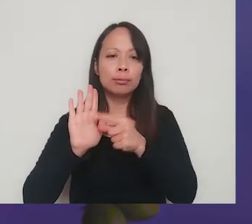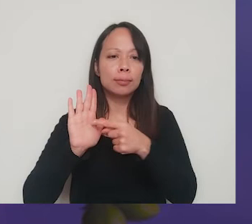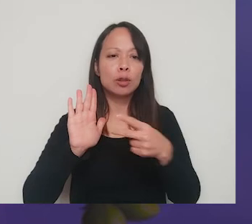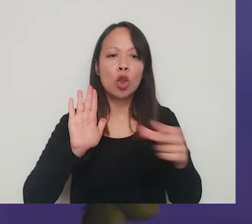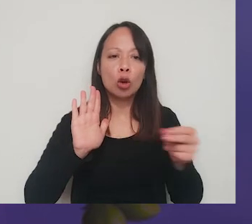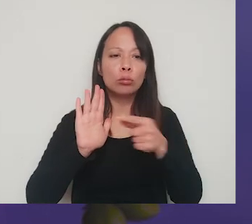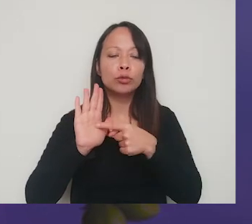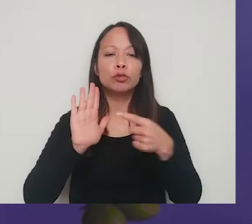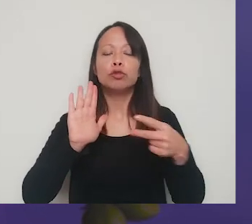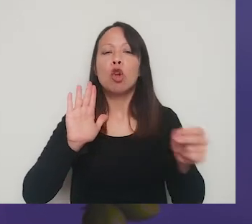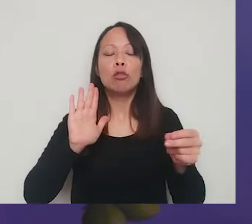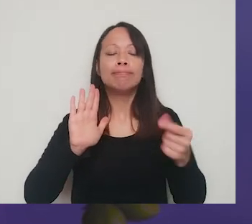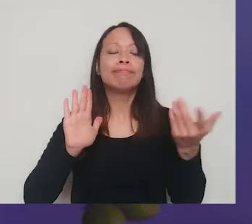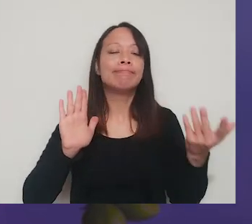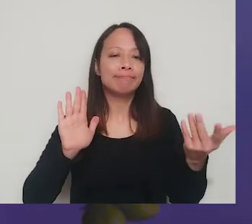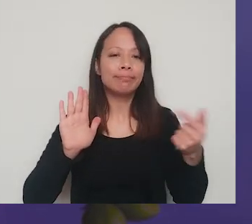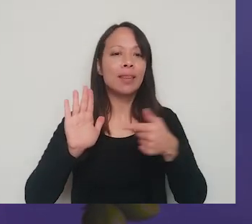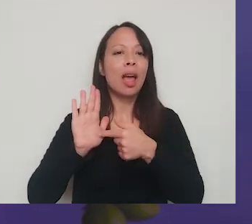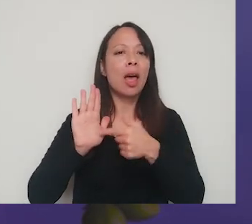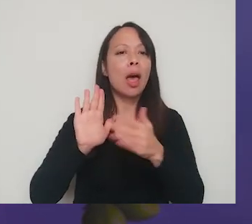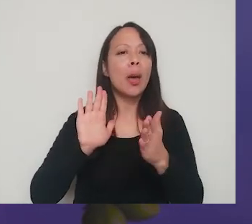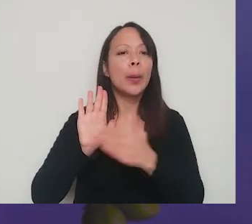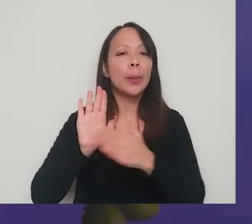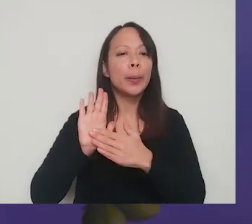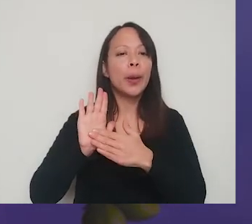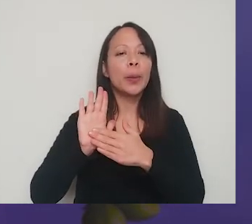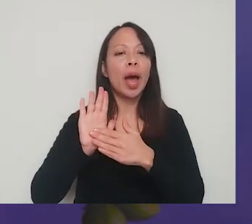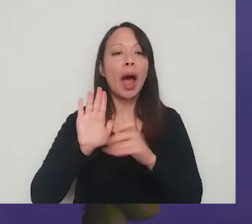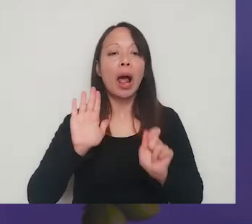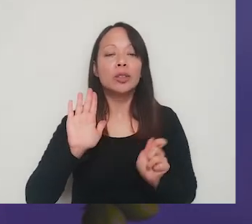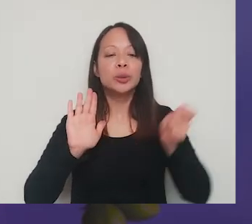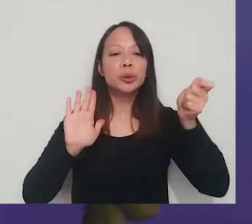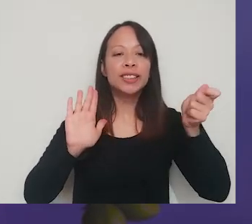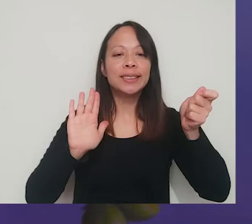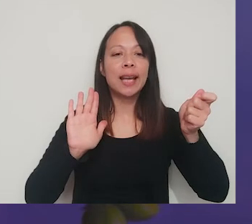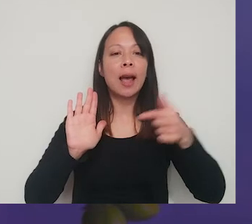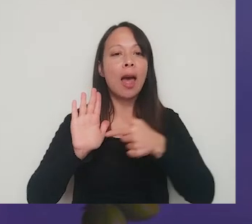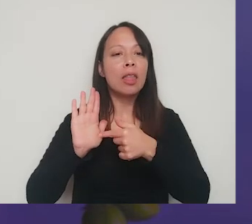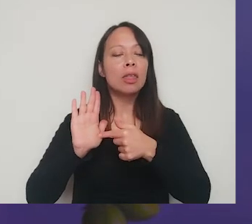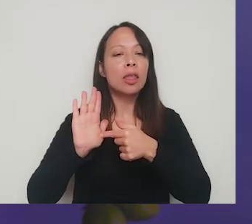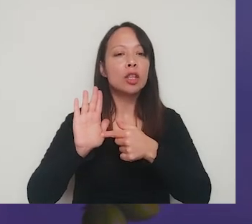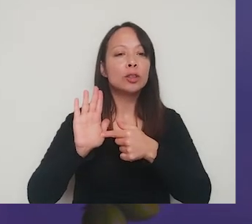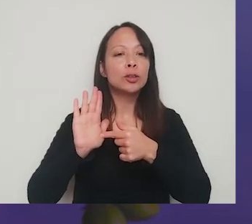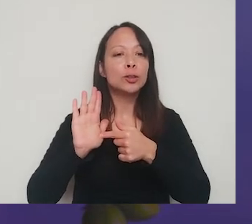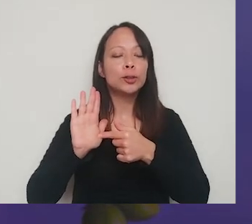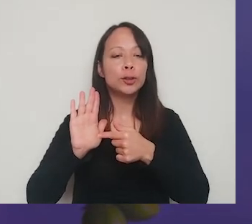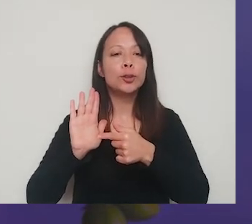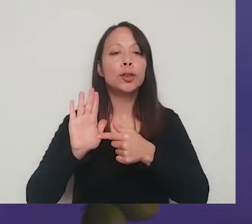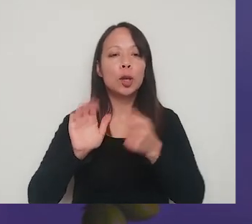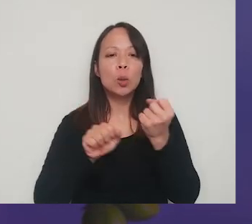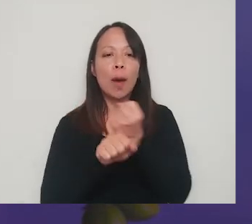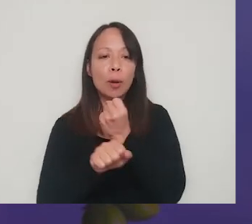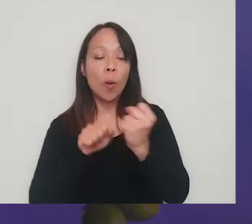la cobertura de la técnica, citando el precedente de la Corte. A tal punto, y este es un fallo que a mi modo de ver es